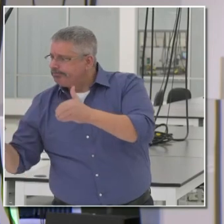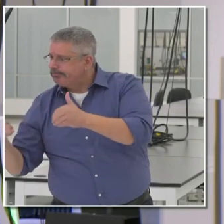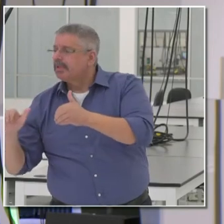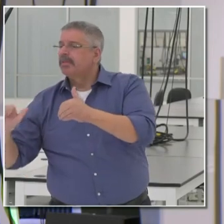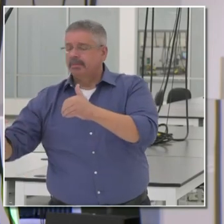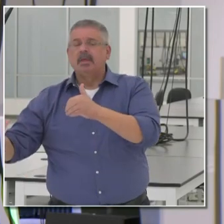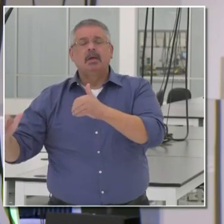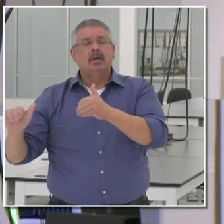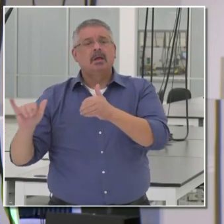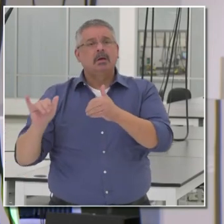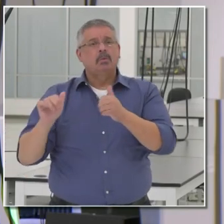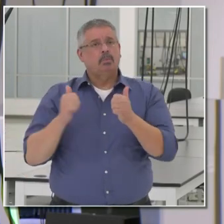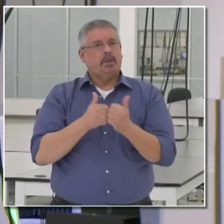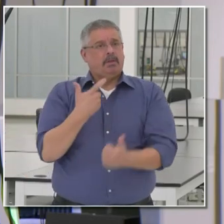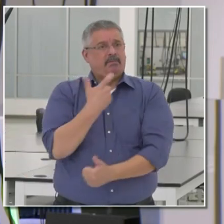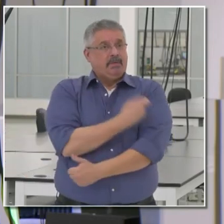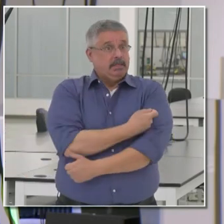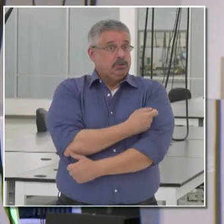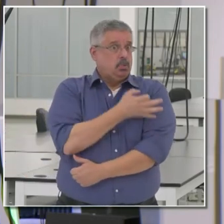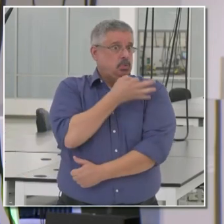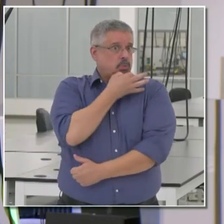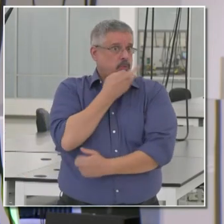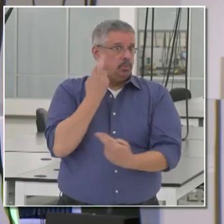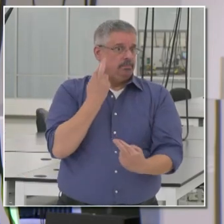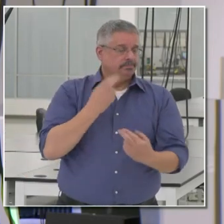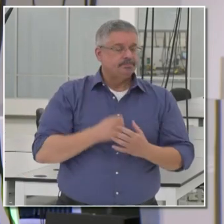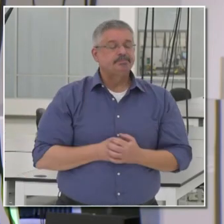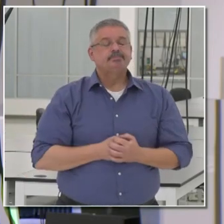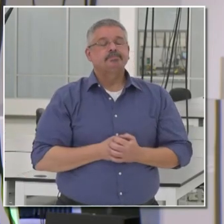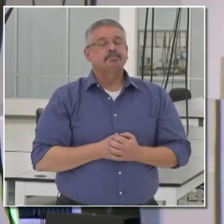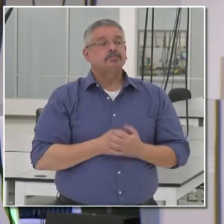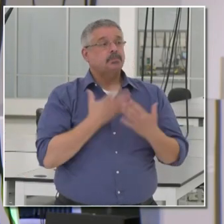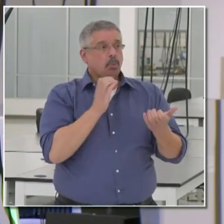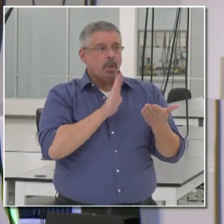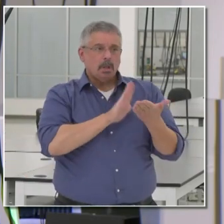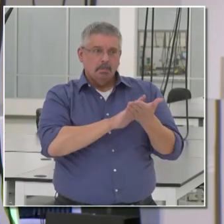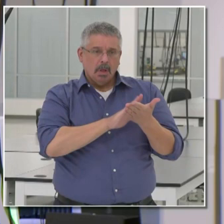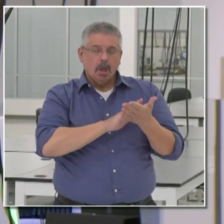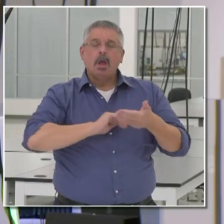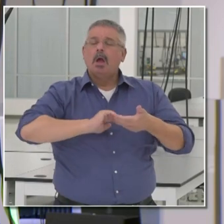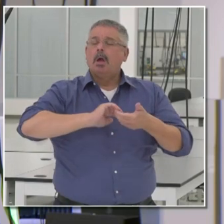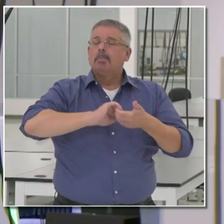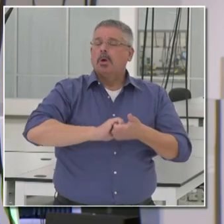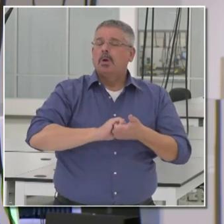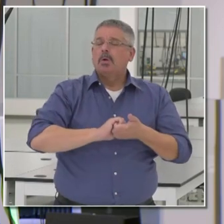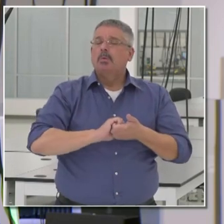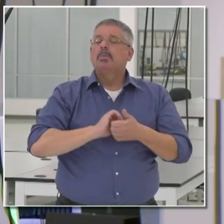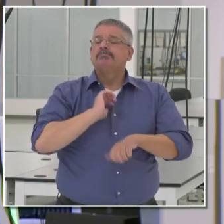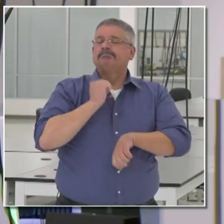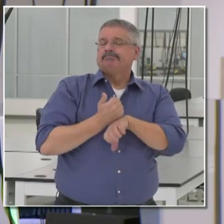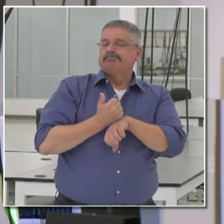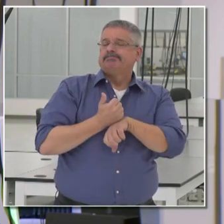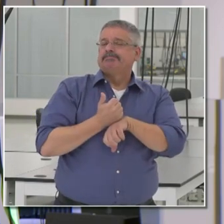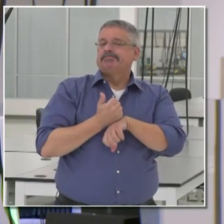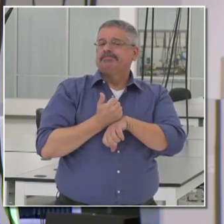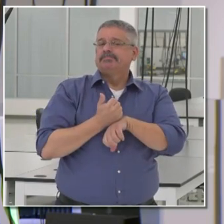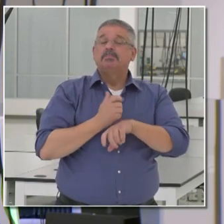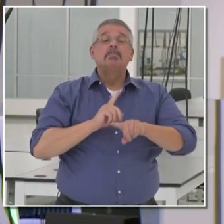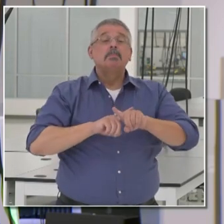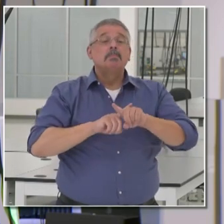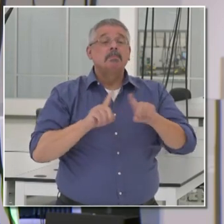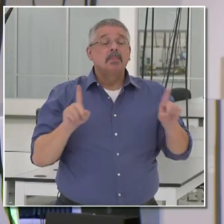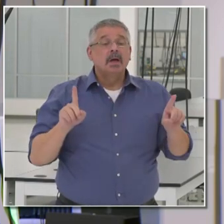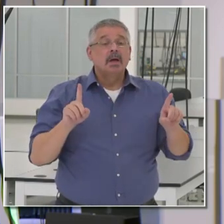para saber cuál es el camino a seguir con las vacunas etcétera entonces quiero hacer un aplauso ofrecer un aplauso a la